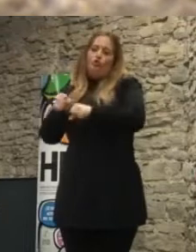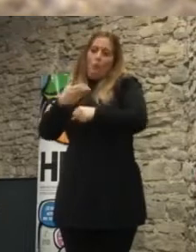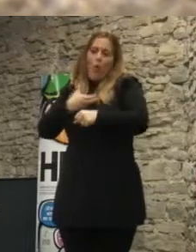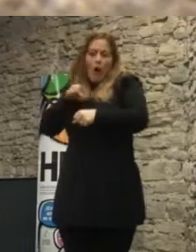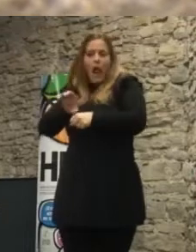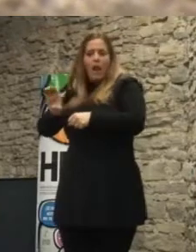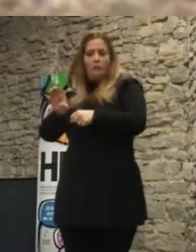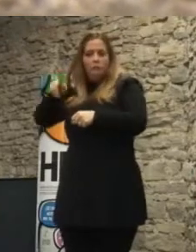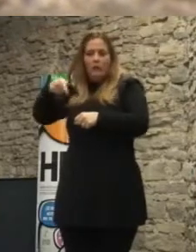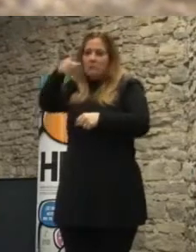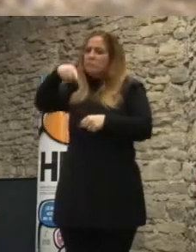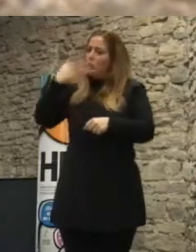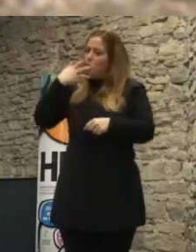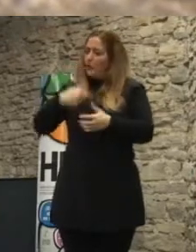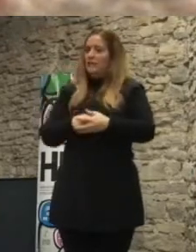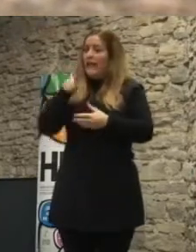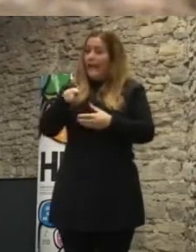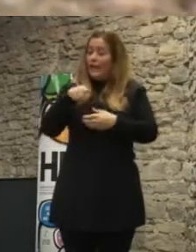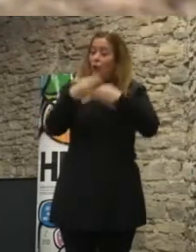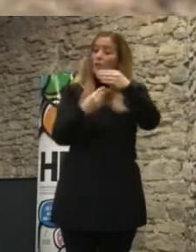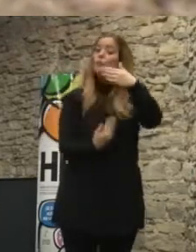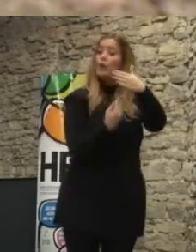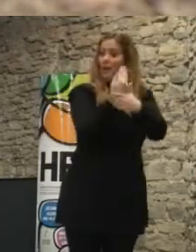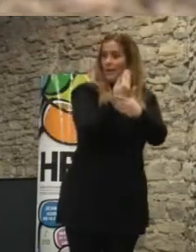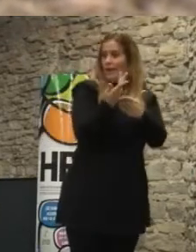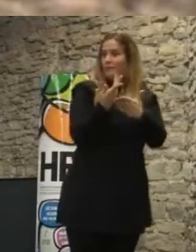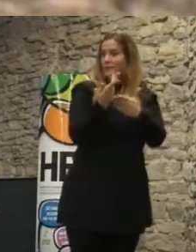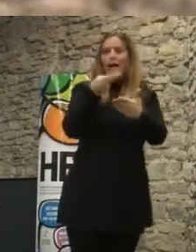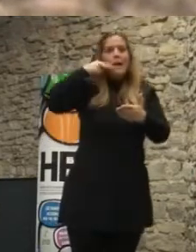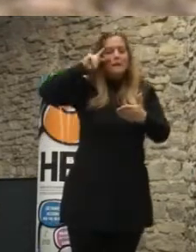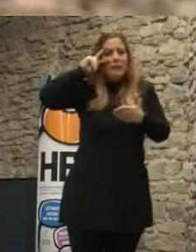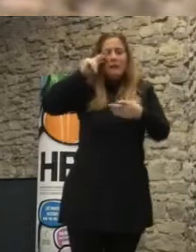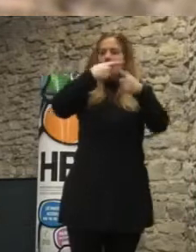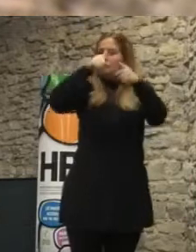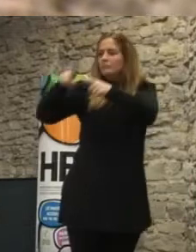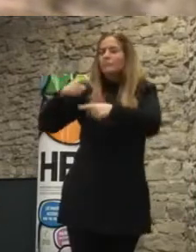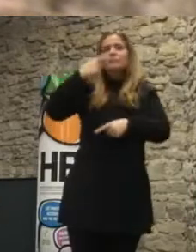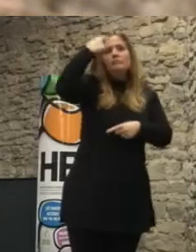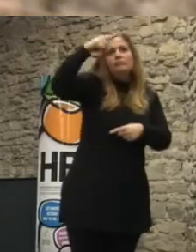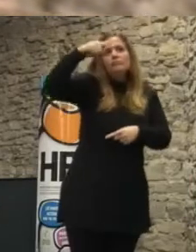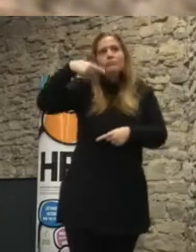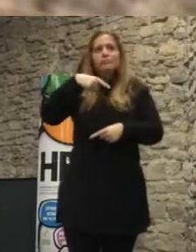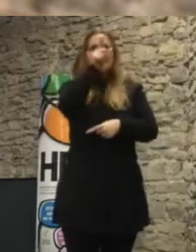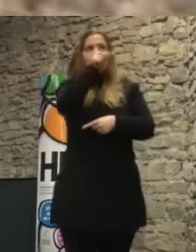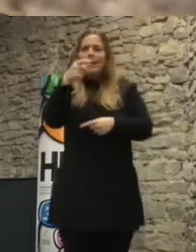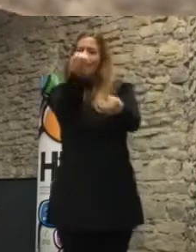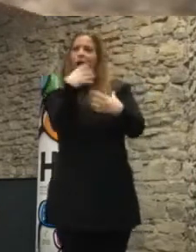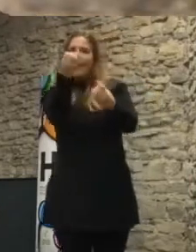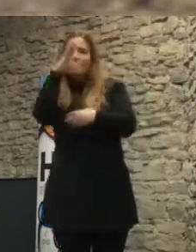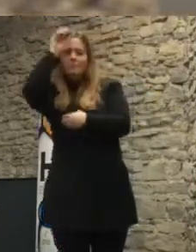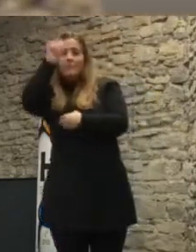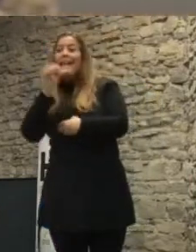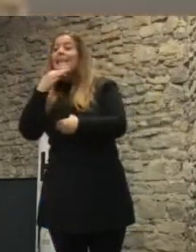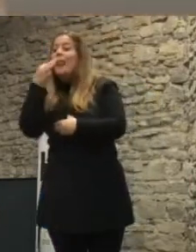conoceréis. Eso vamos a hacer durante la mañana, conocer bien esas experiencias, aprovecharnos de la gente que vamos a traer y que nos cuenten sus experiencias, y a la tarde